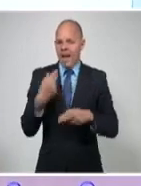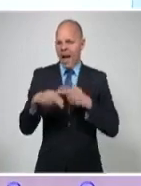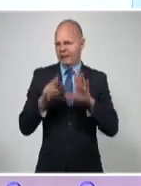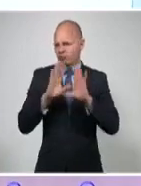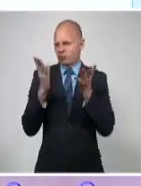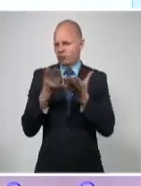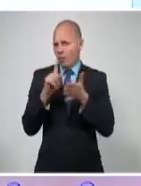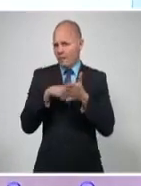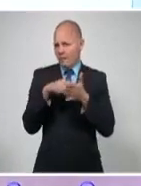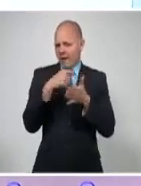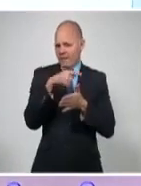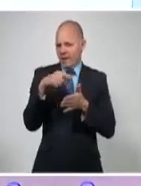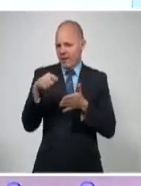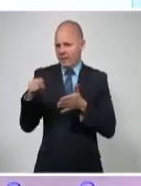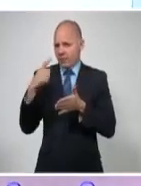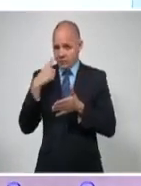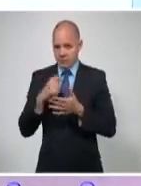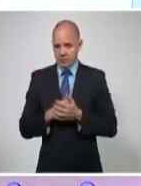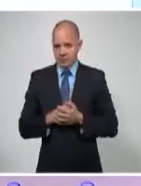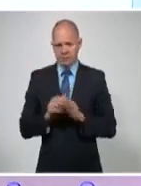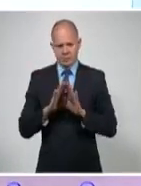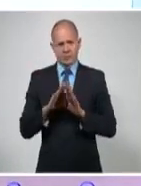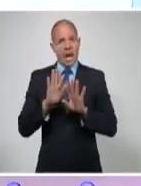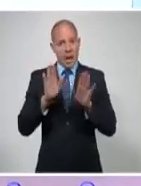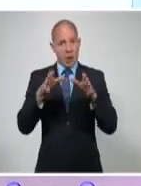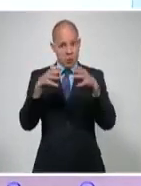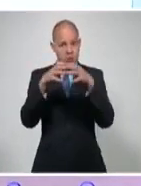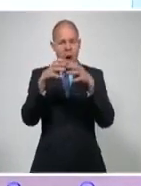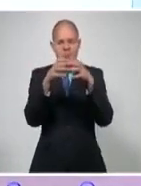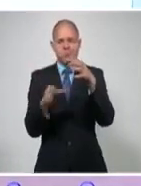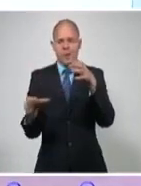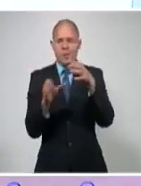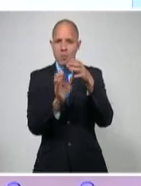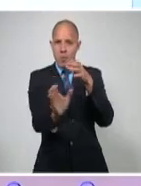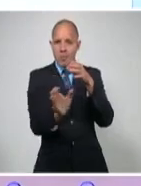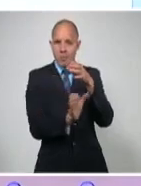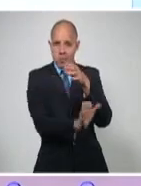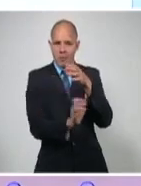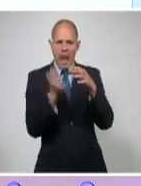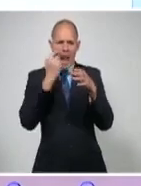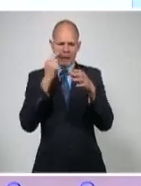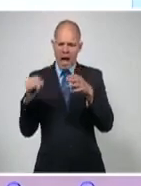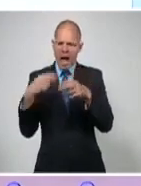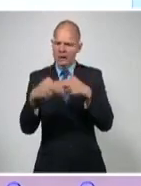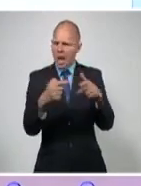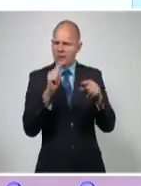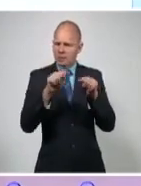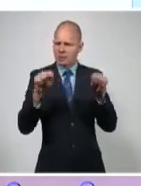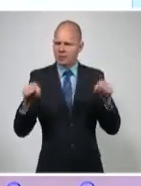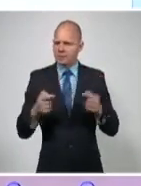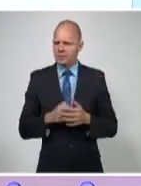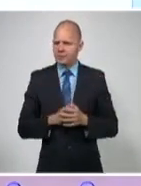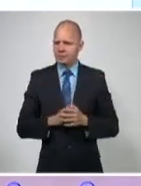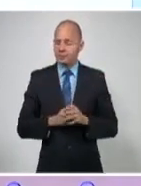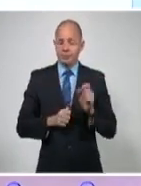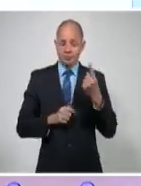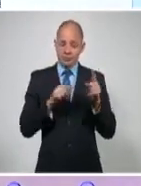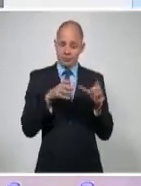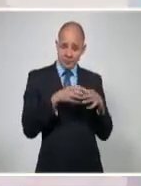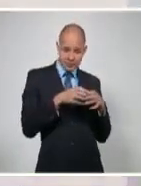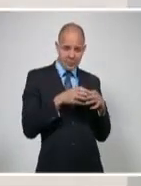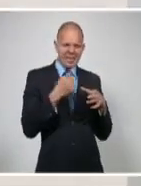acciones. Vamos a ver cada uno de esos grupos más pequeños, sus integrantes, qué es lo que hacen. El primero se llama Grupo